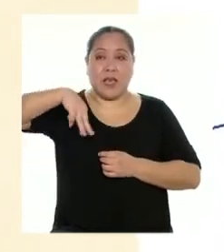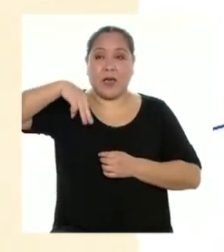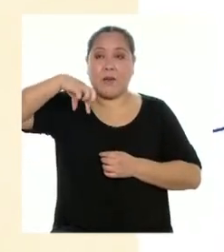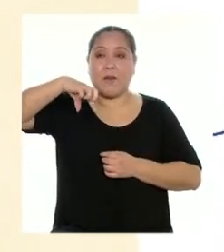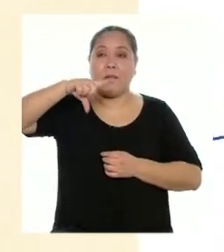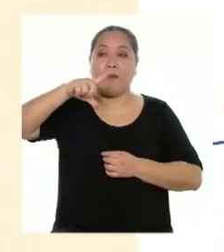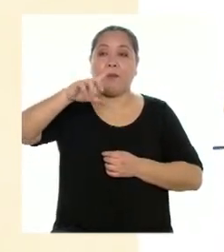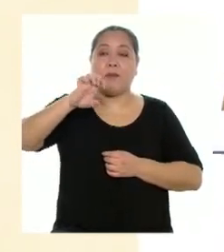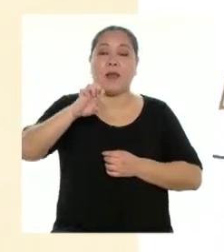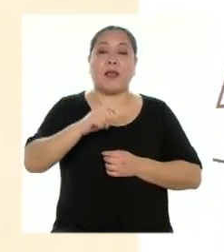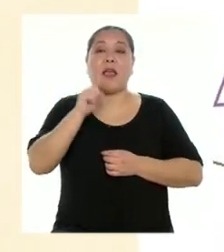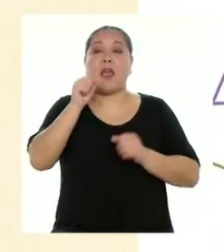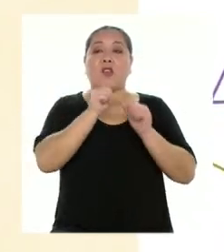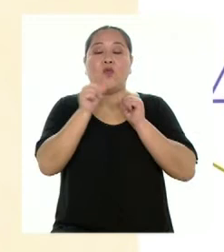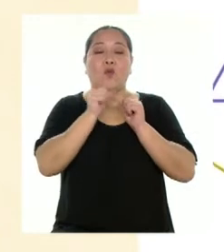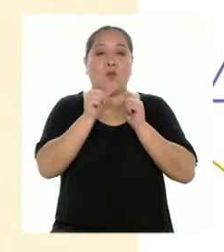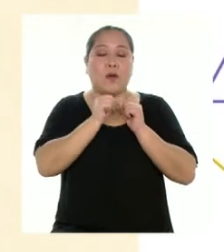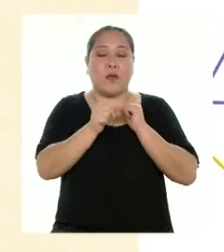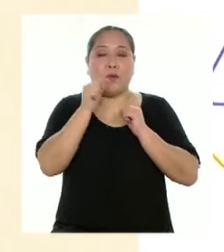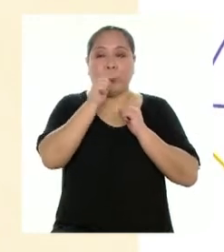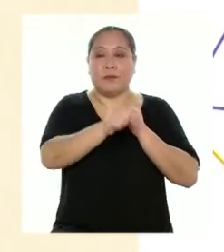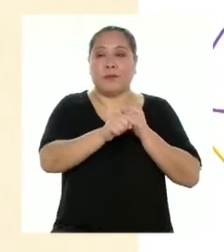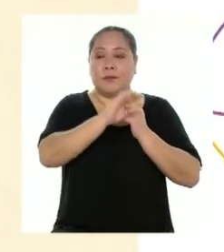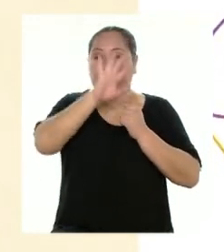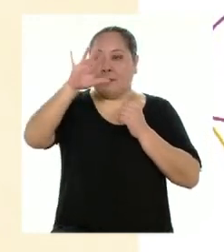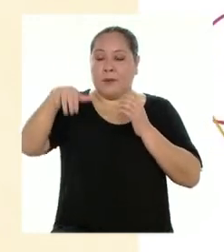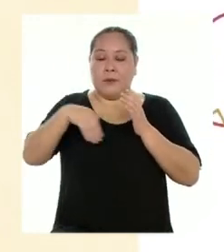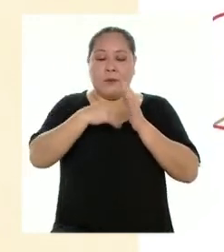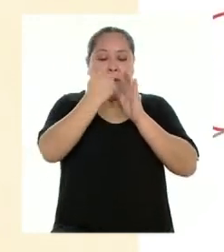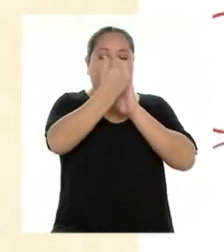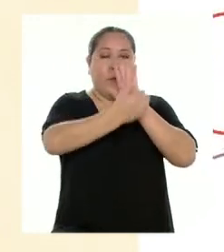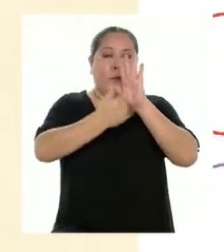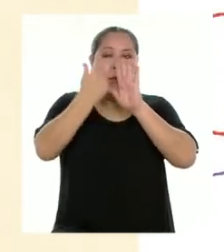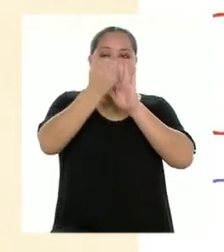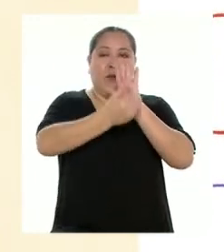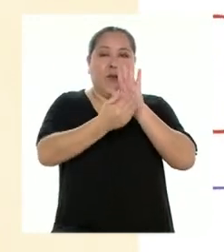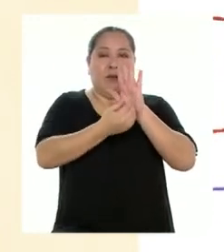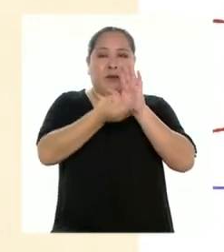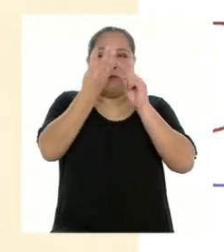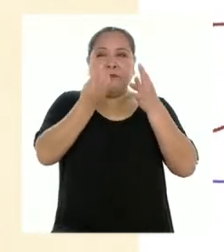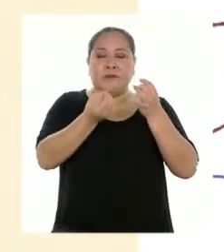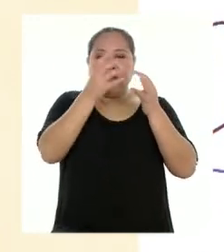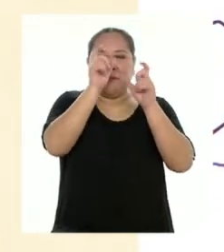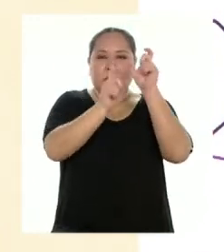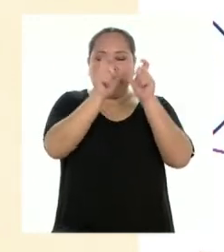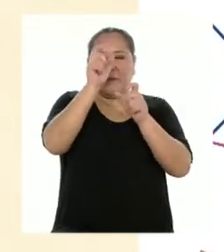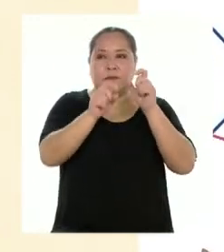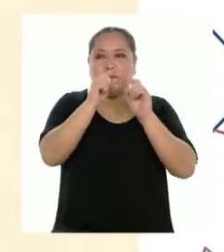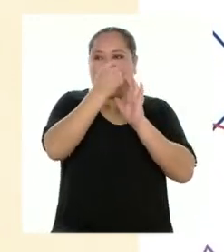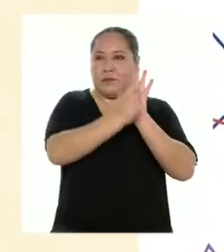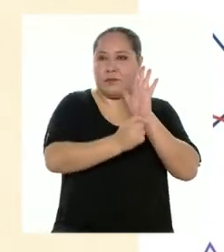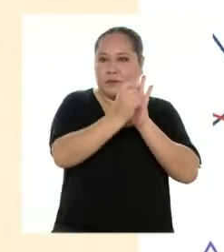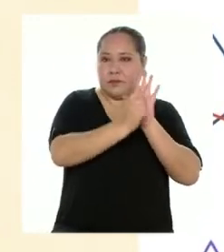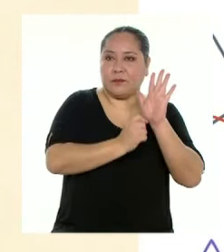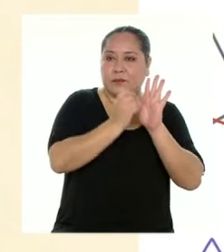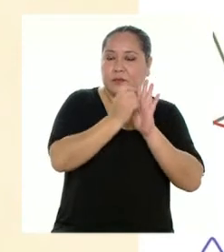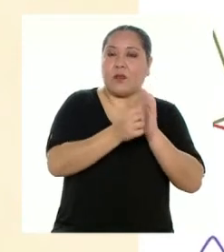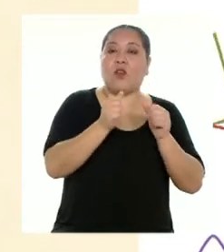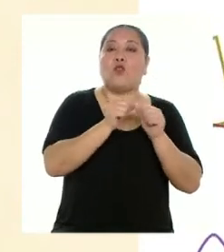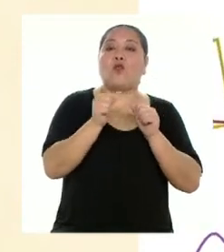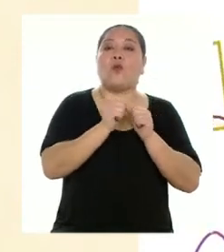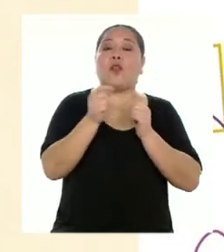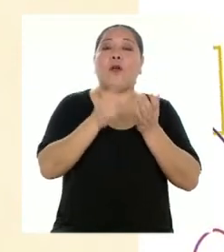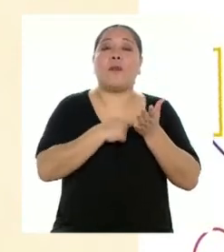el número total de encuestados es equivalente a todo el círculo y la cantidad de personas que marcaron el número de veces que hace